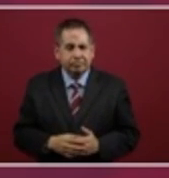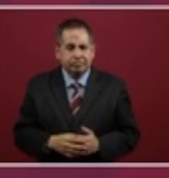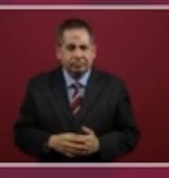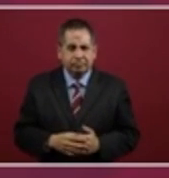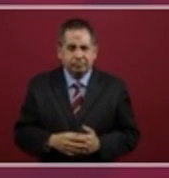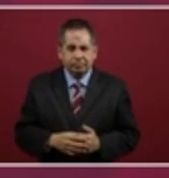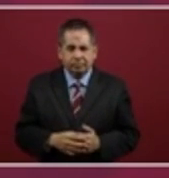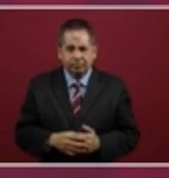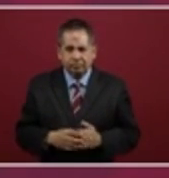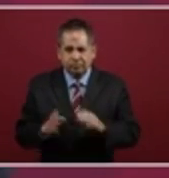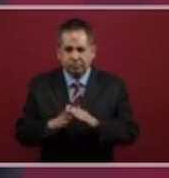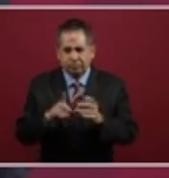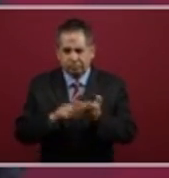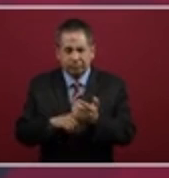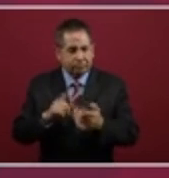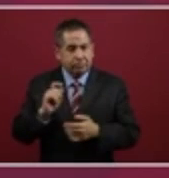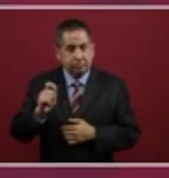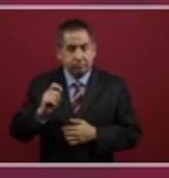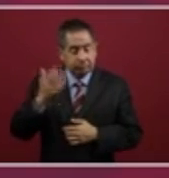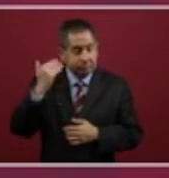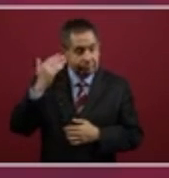fue el funcionario. Bremer,